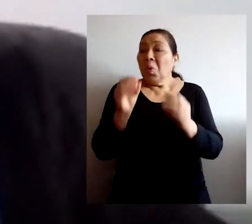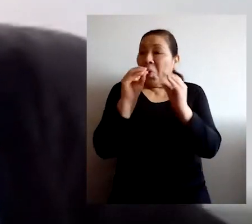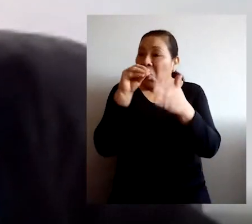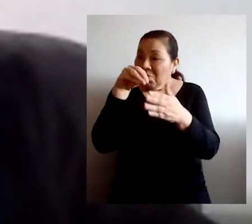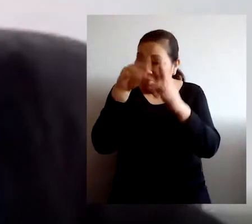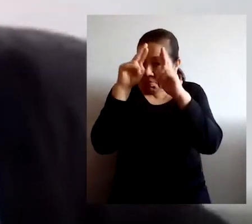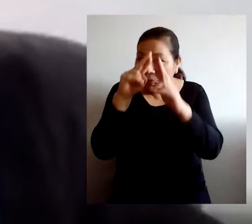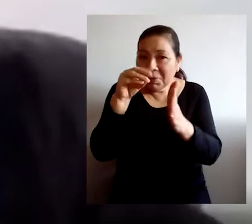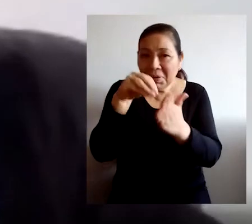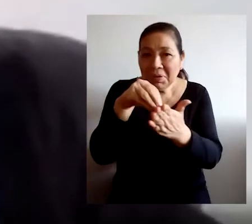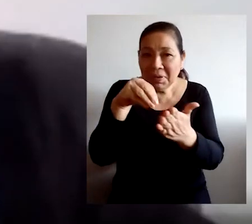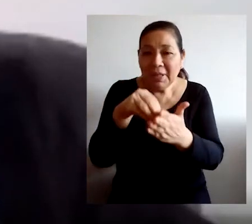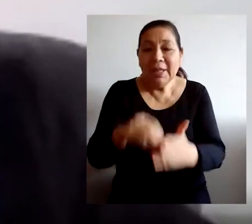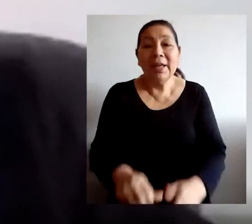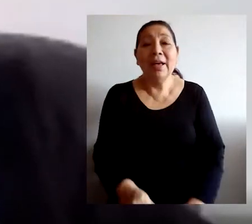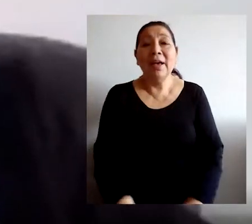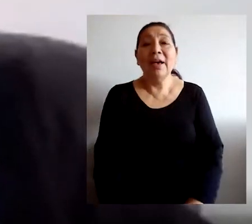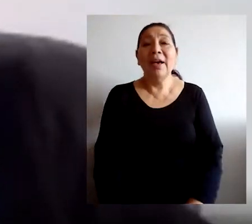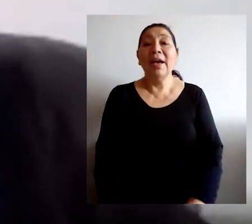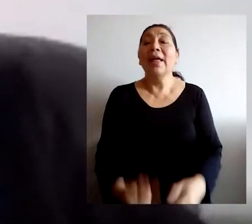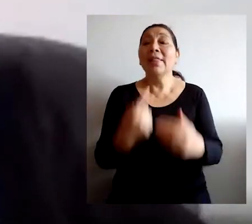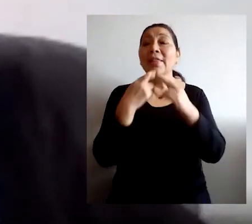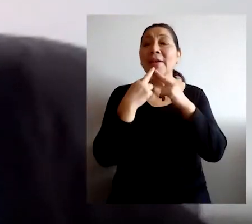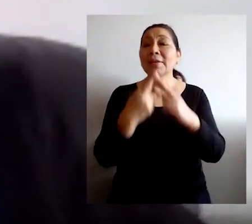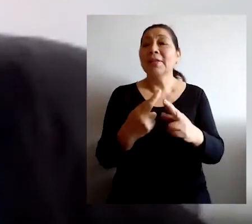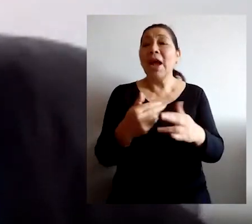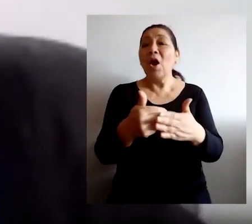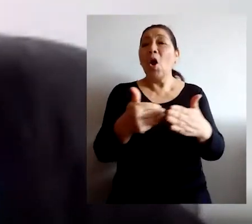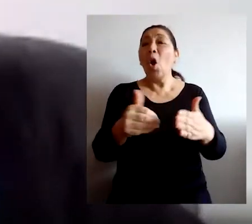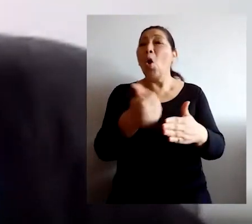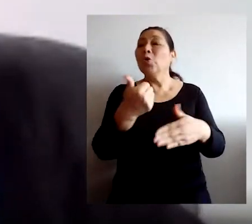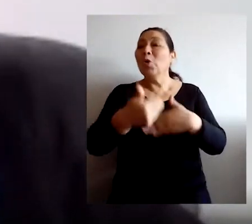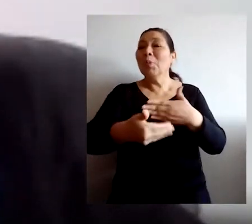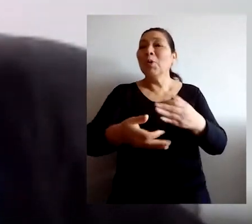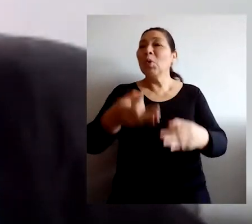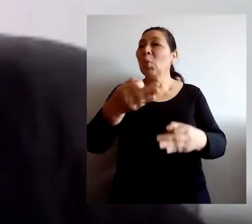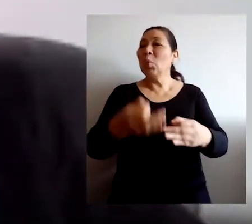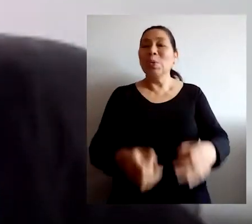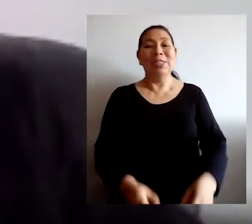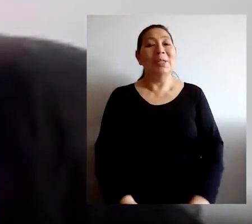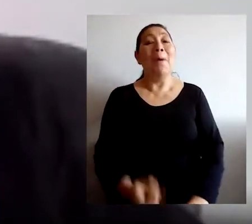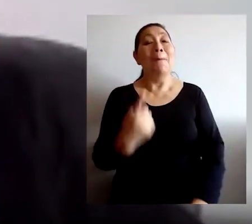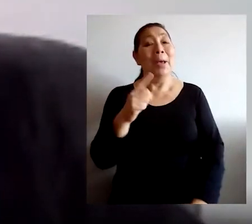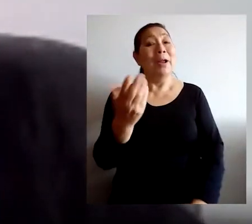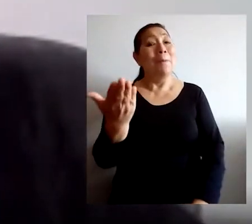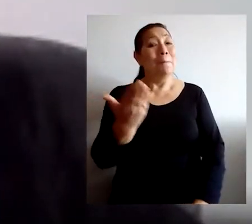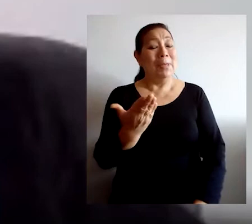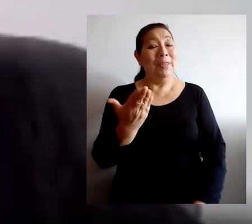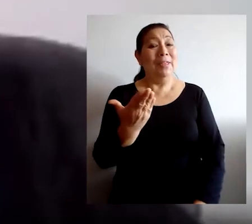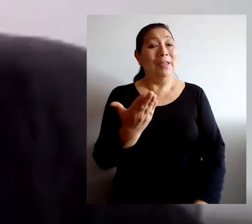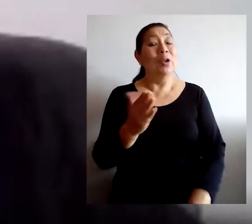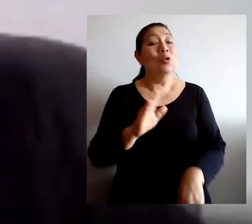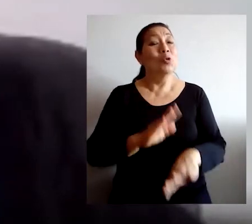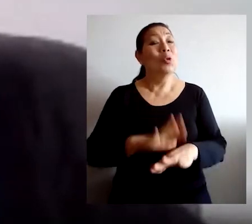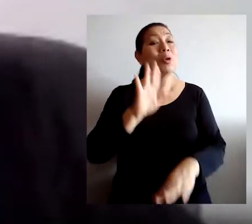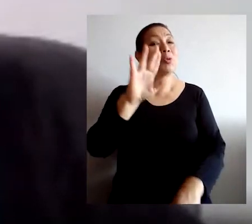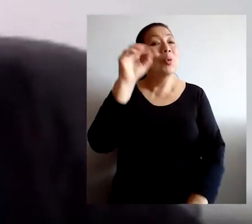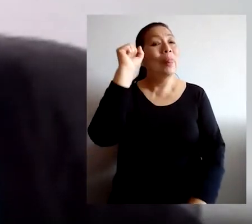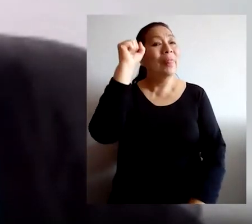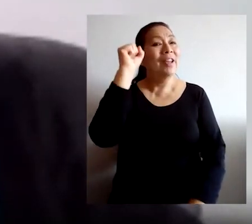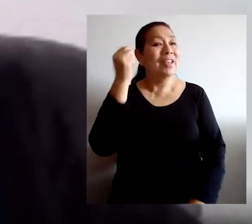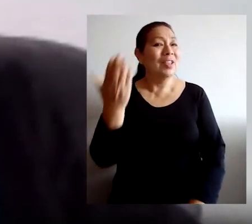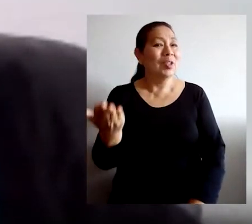cumpliendo, el agraviado se habría recurrido previamente a otro proceso judicial para pedir tutela respecto a su